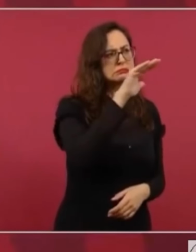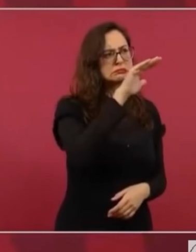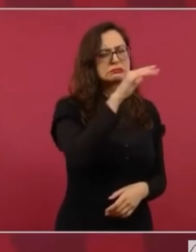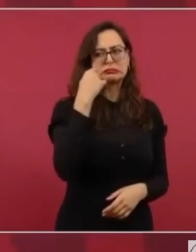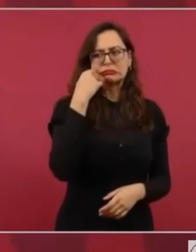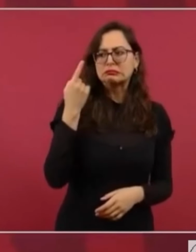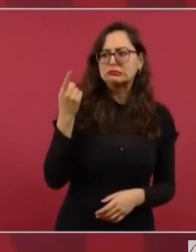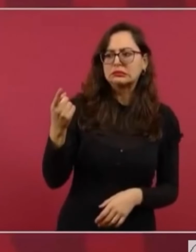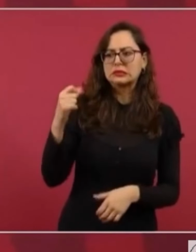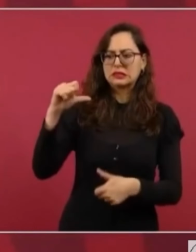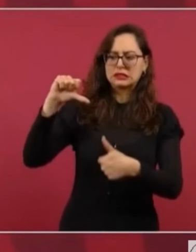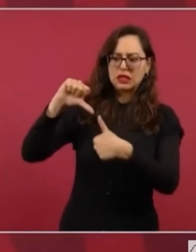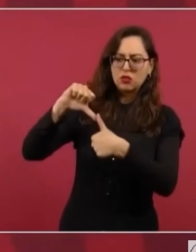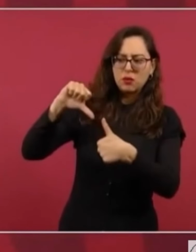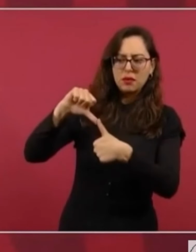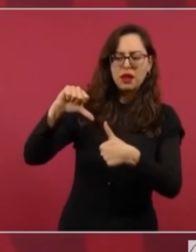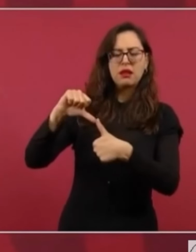de Centroamérica